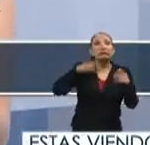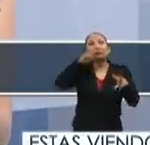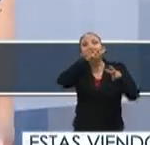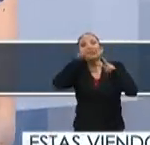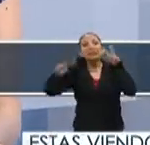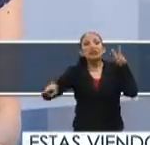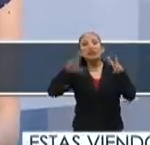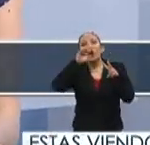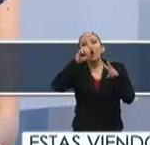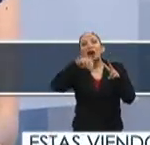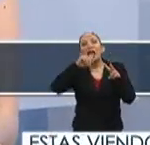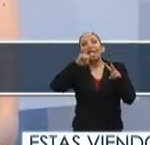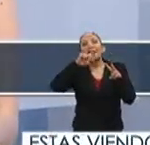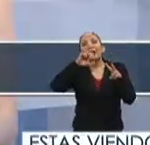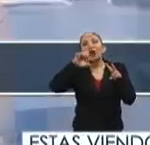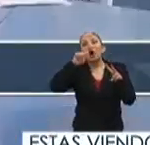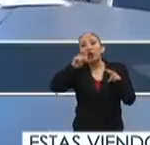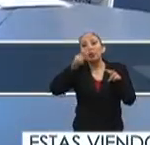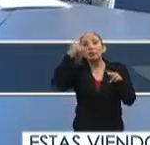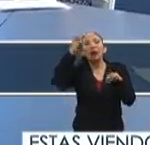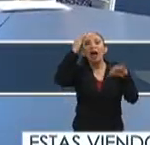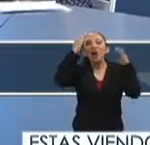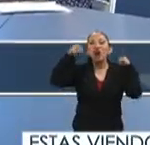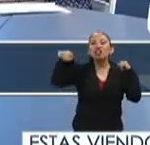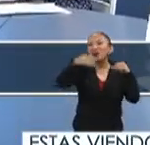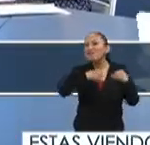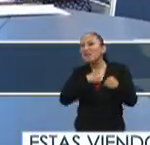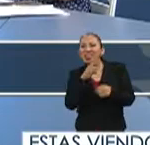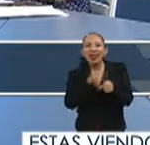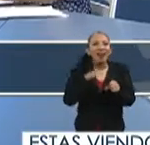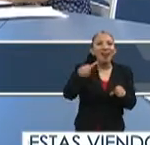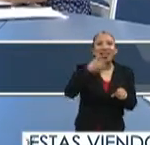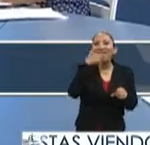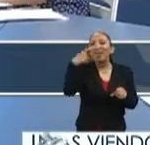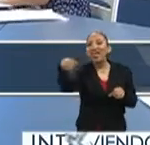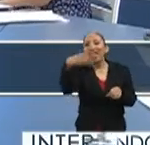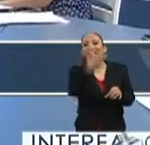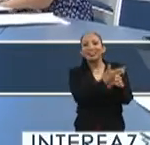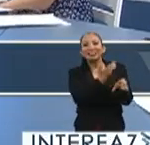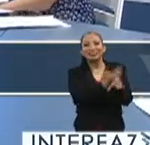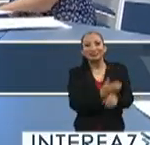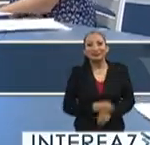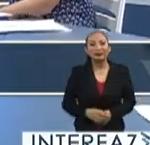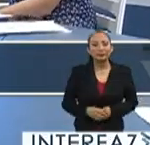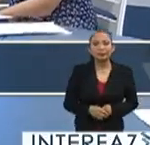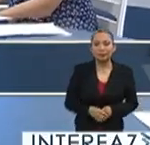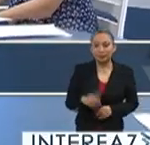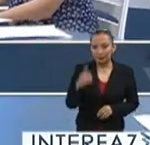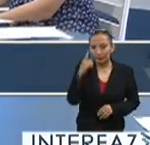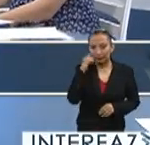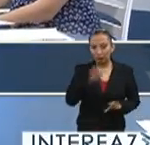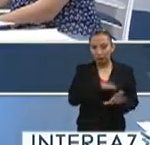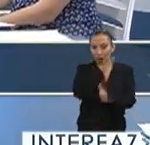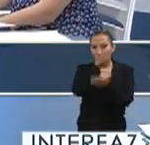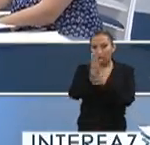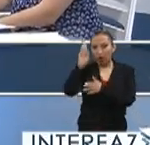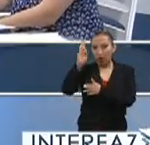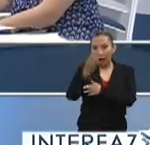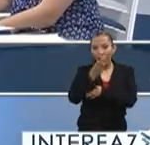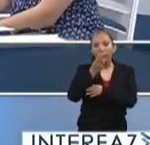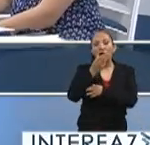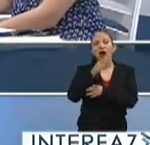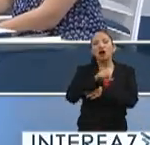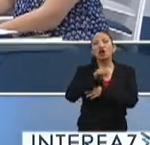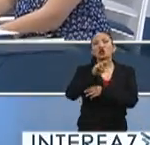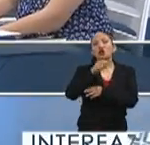llegar a Connecticut y empezar a conocer la vida normal ahí en los Estados Unidos? Pues llegué a la Universidad de New